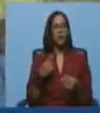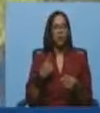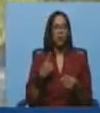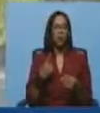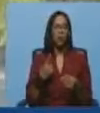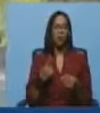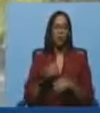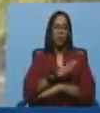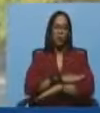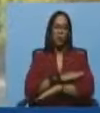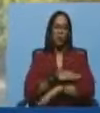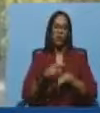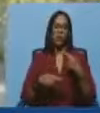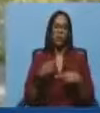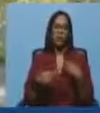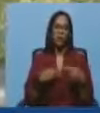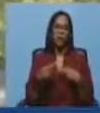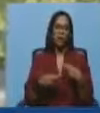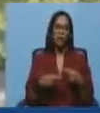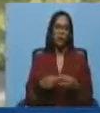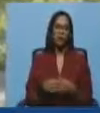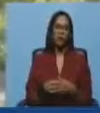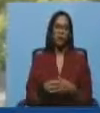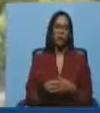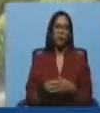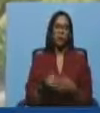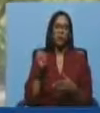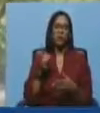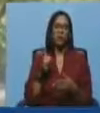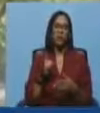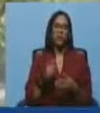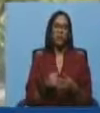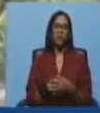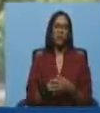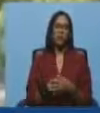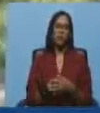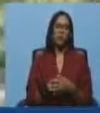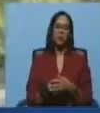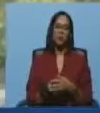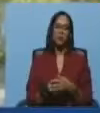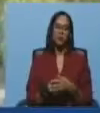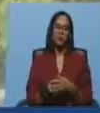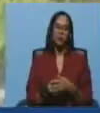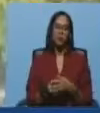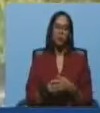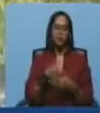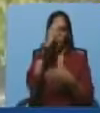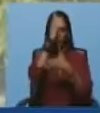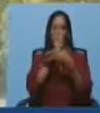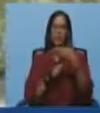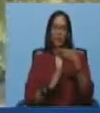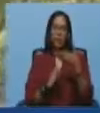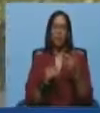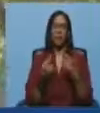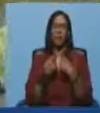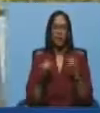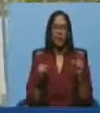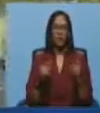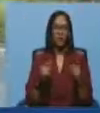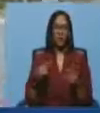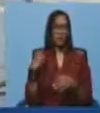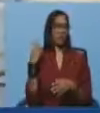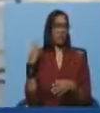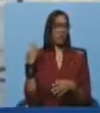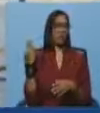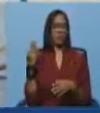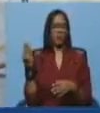conducta revolucionaria, lo que es ser modesto, que es la modestia, que es lo contrario del ego ese que tú